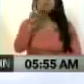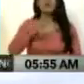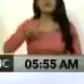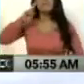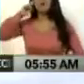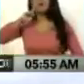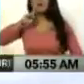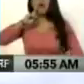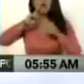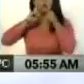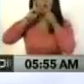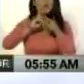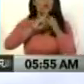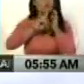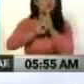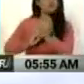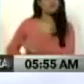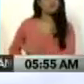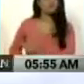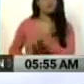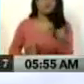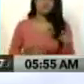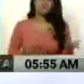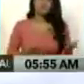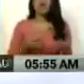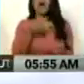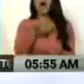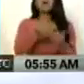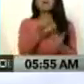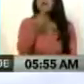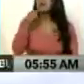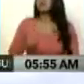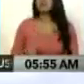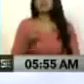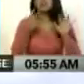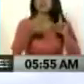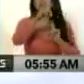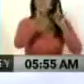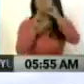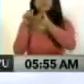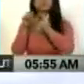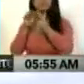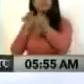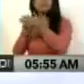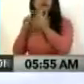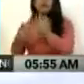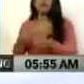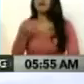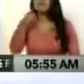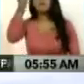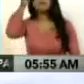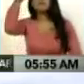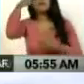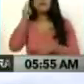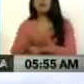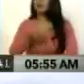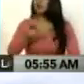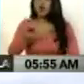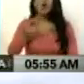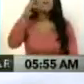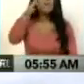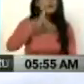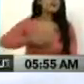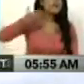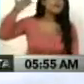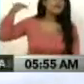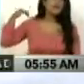siguen exhibiendo esa bandera con siete estrellas, simplemente porque piensan que, bueno, que es un legado chavista, cuando realmente es un legado bolivariano. No, y tiene un significado